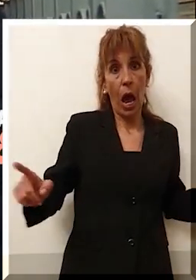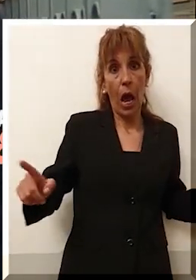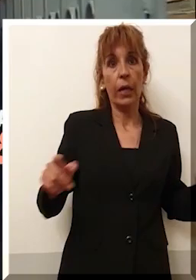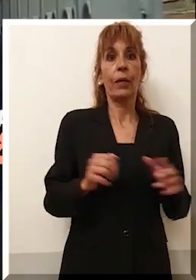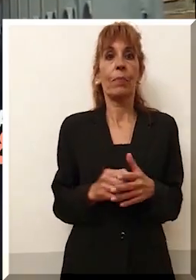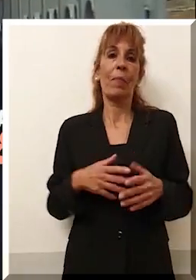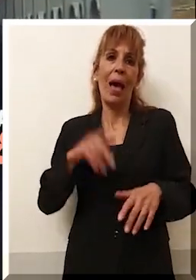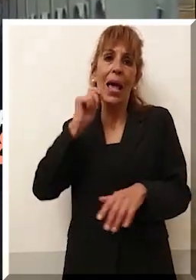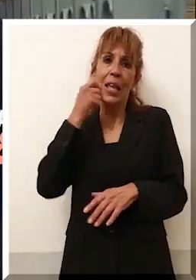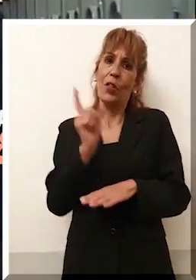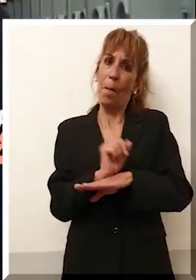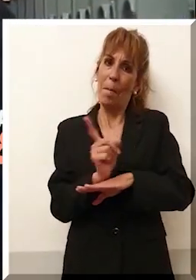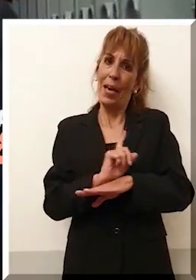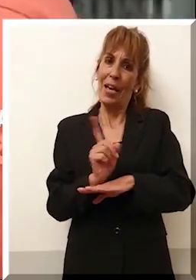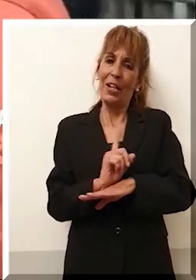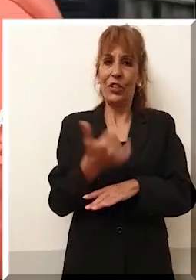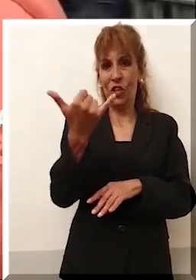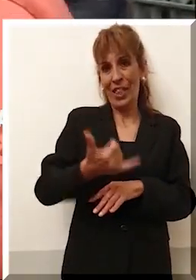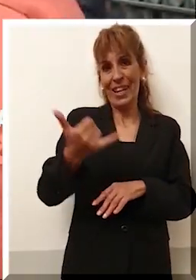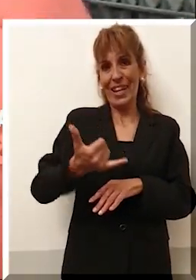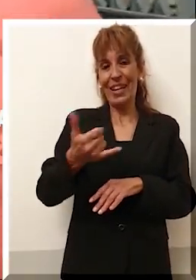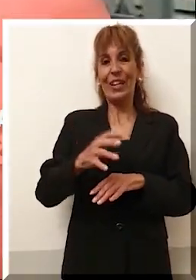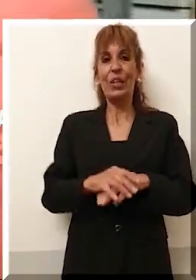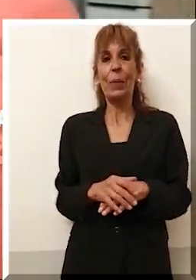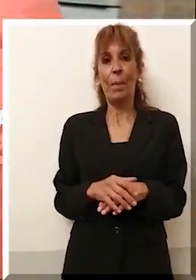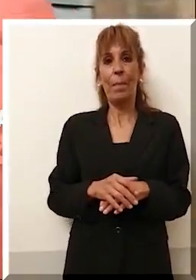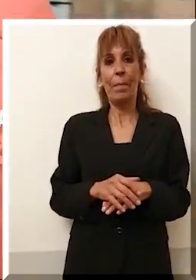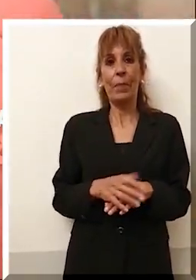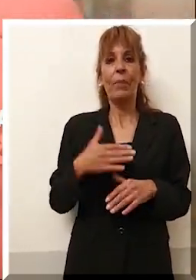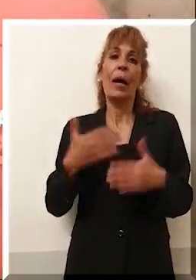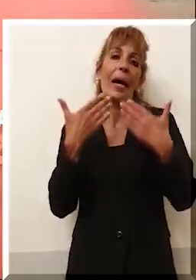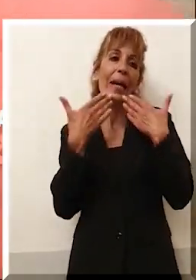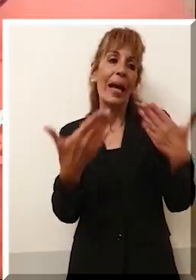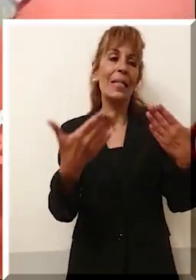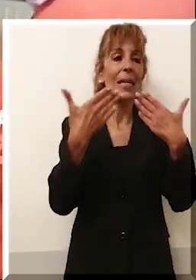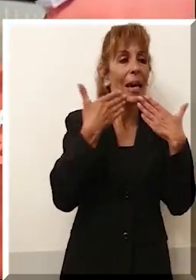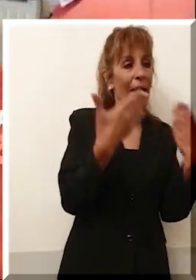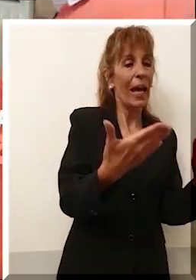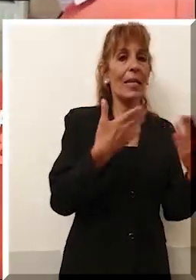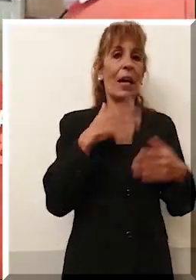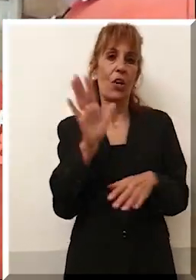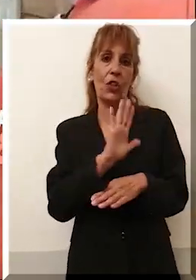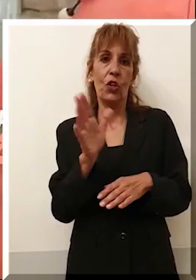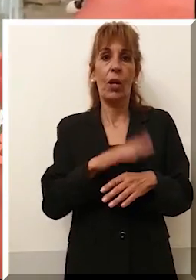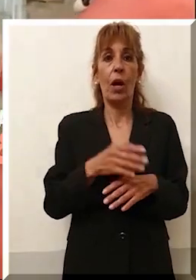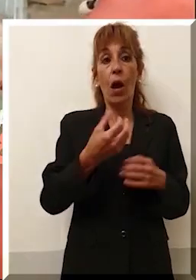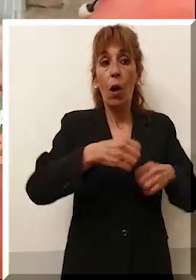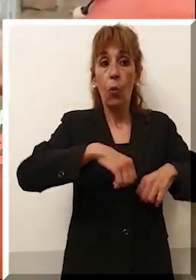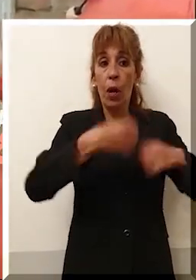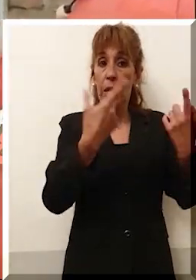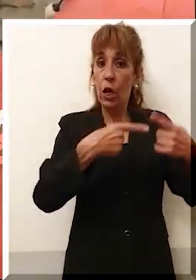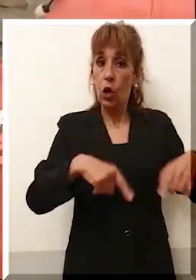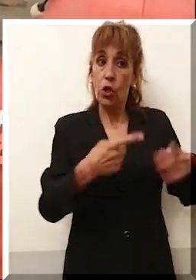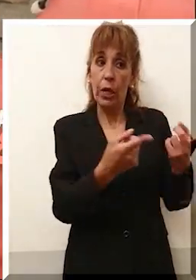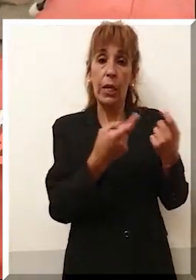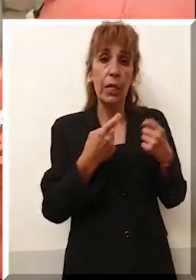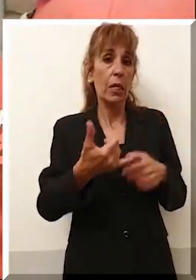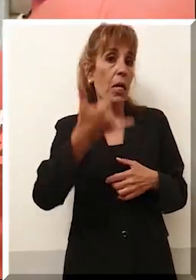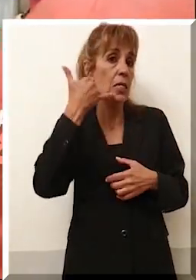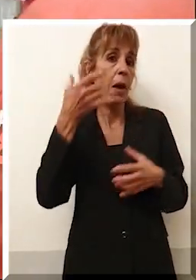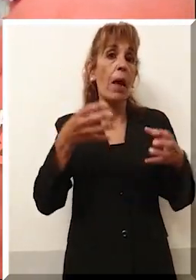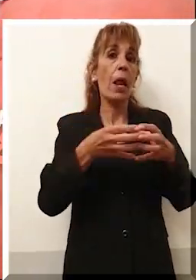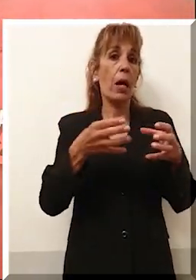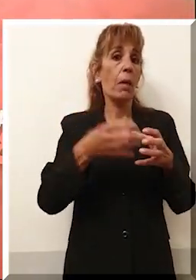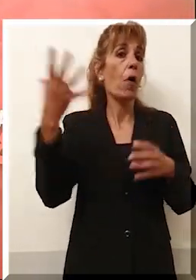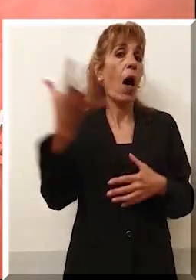una compañía peluda. Muchas gracias a ustedes. Muchas felicidades. Chicos, cuídense. Esa. Cualquier cosa. Chao, lindo. Habla con el equipo de